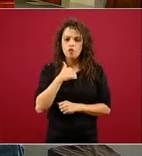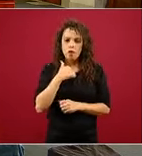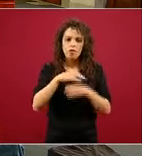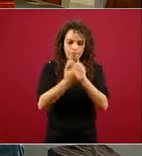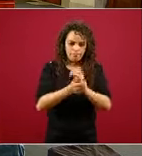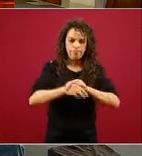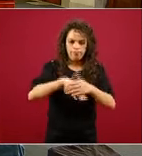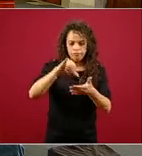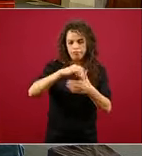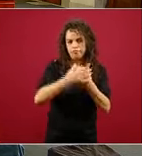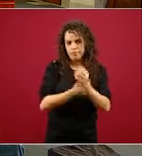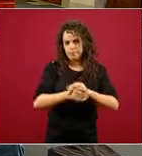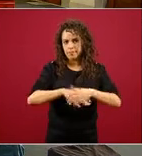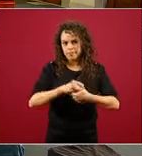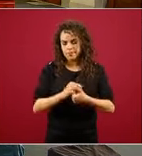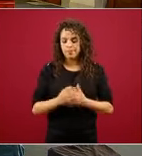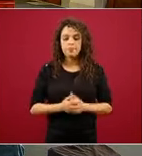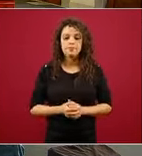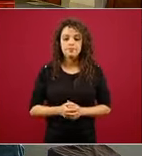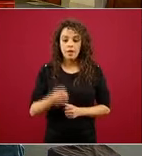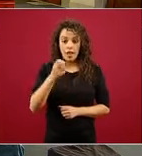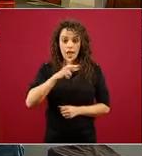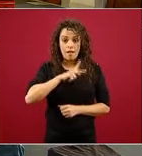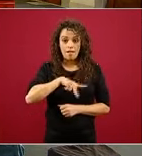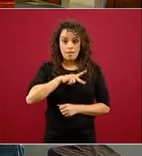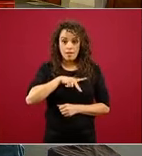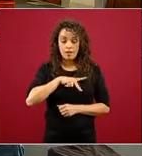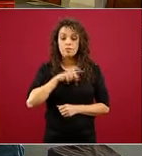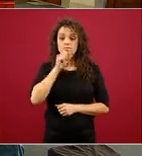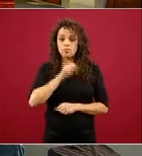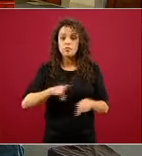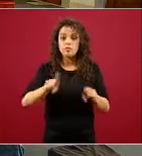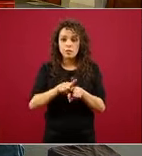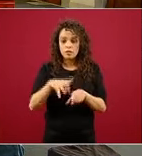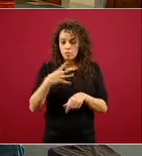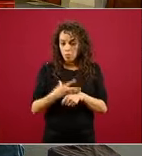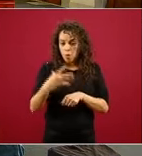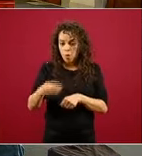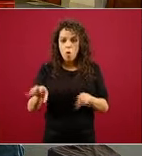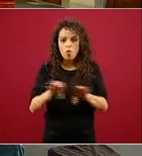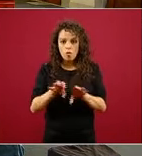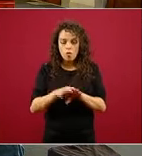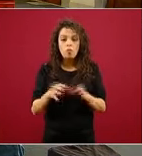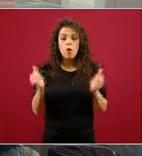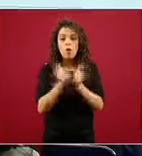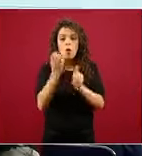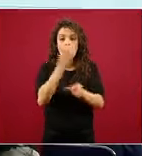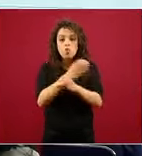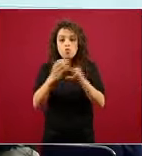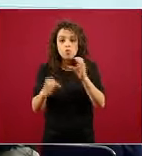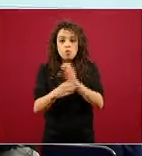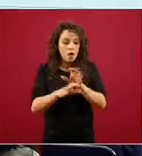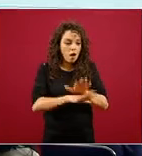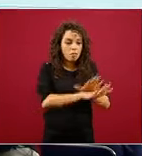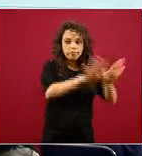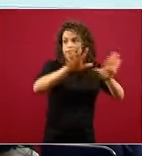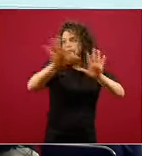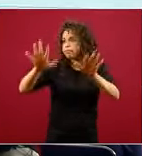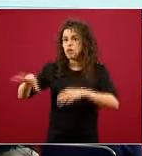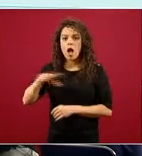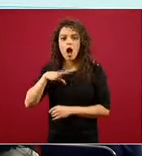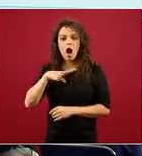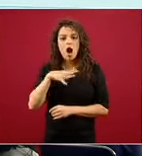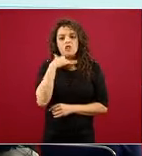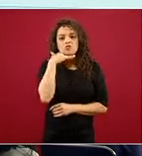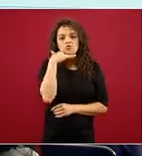hemos visto que este virus se transmite al tocar objetos o superficies que están contaminadas con el virus y que como